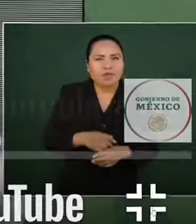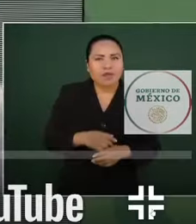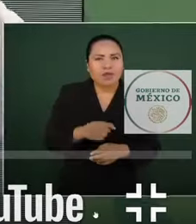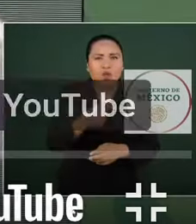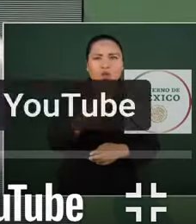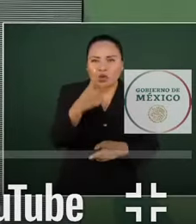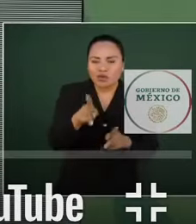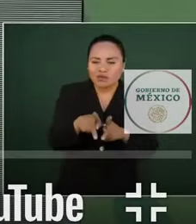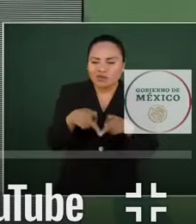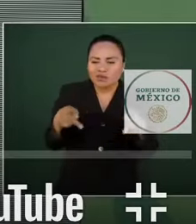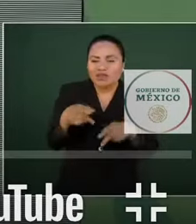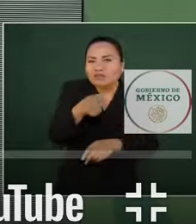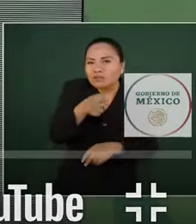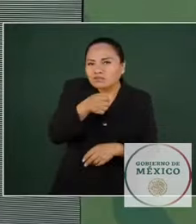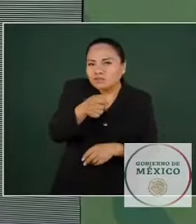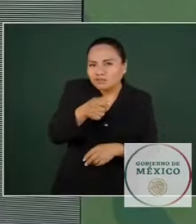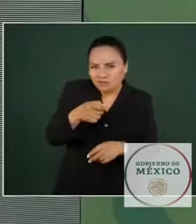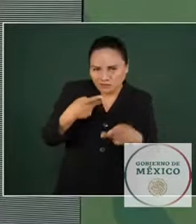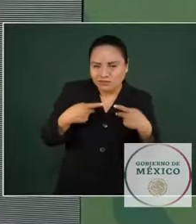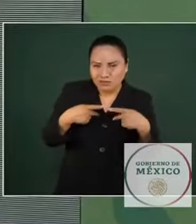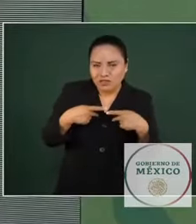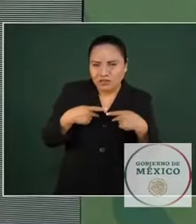periodistas, los voy a mencionar,